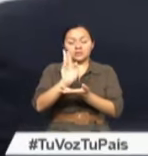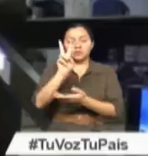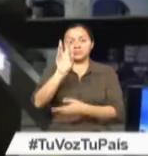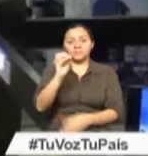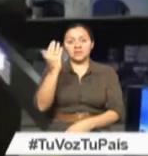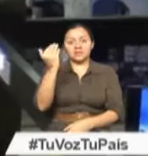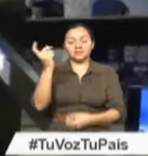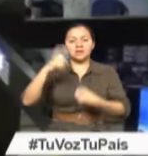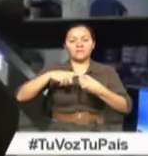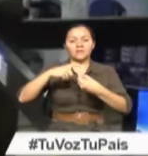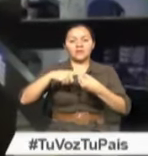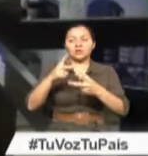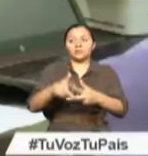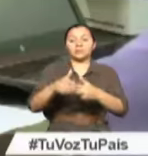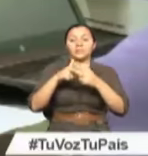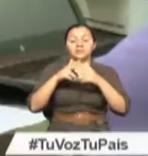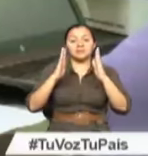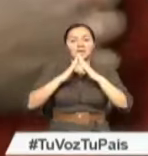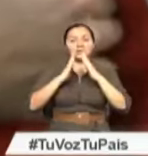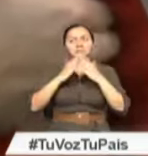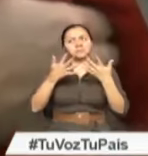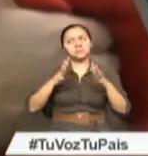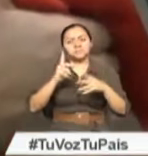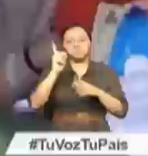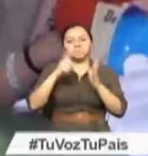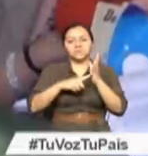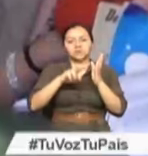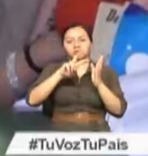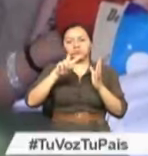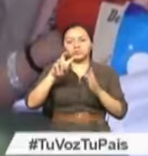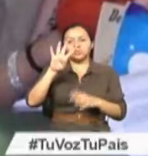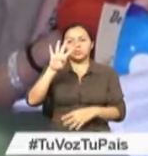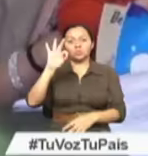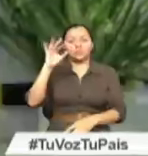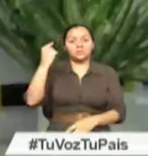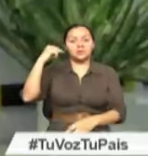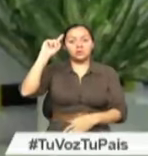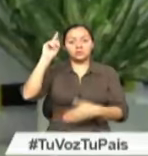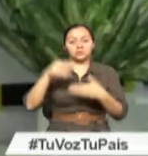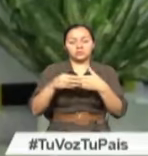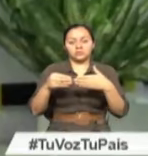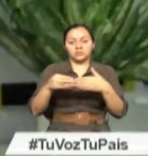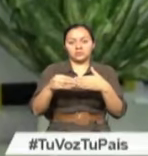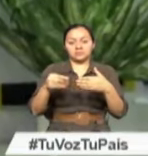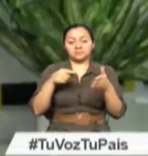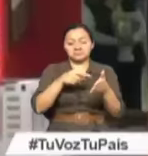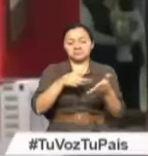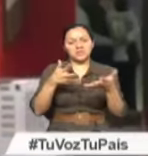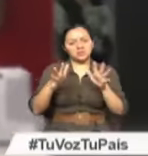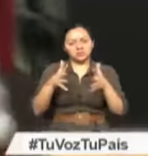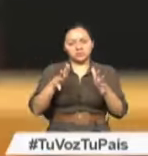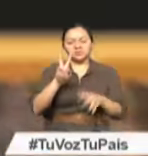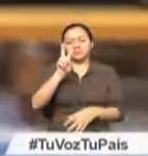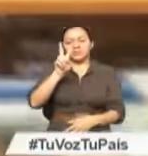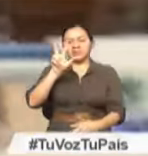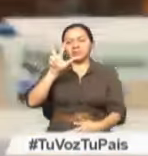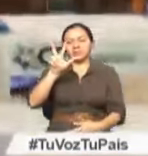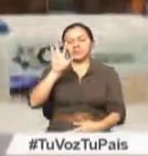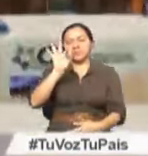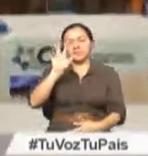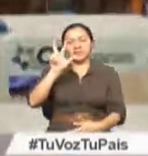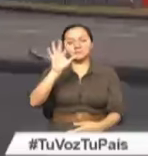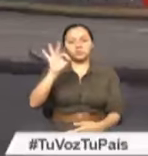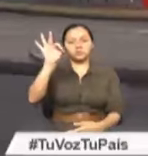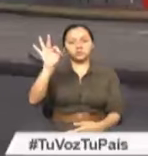afiliados recibieron préstamos hipotecarios por 12,249 millones dó, lo cual equivale al 93% de